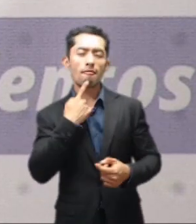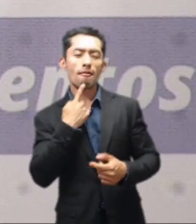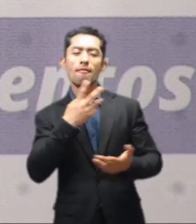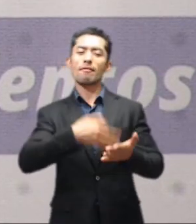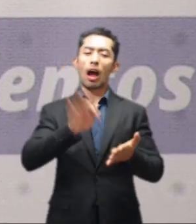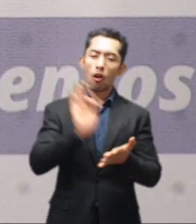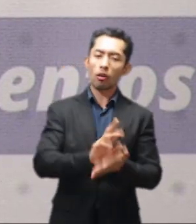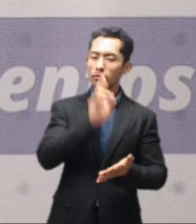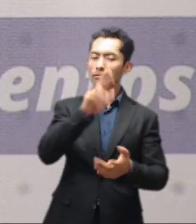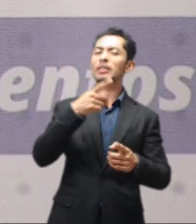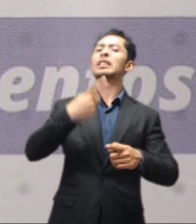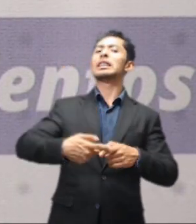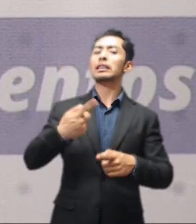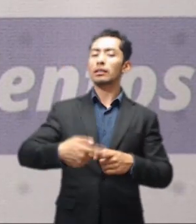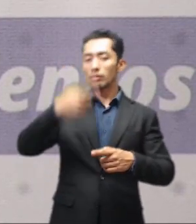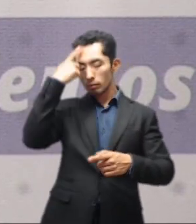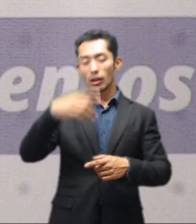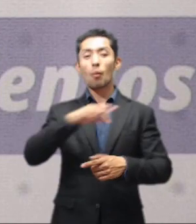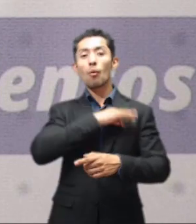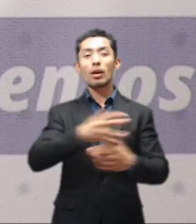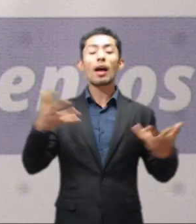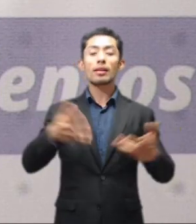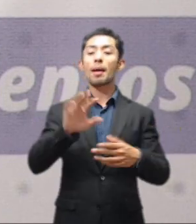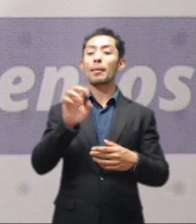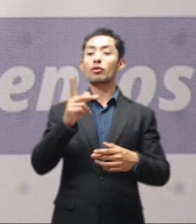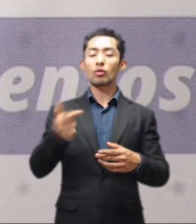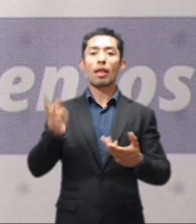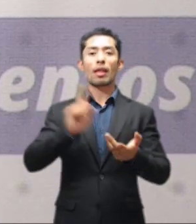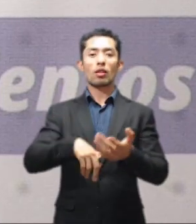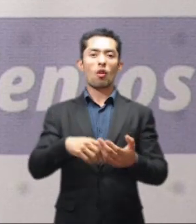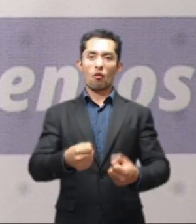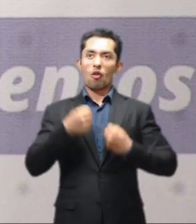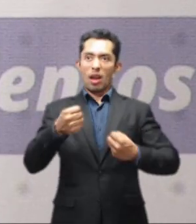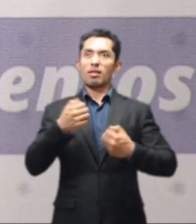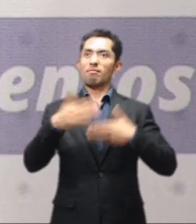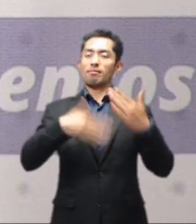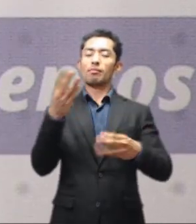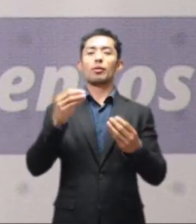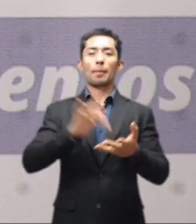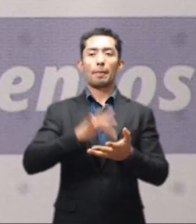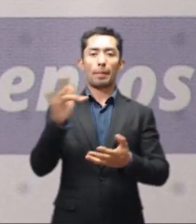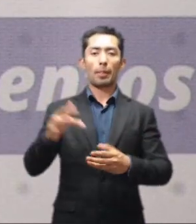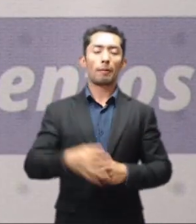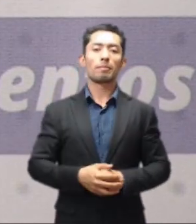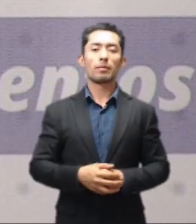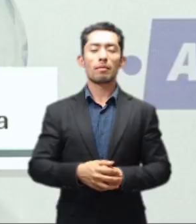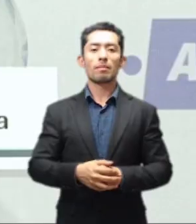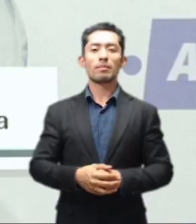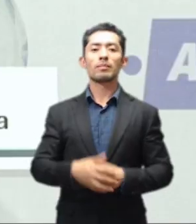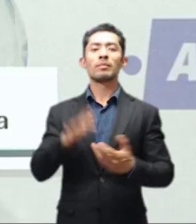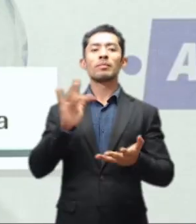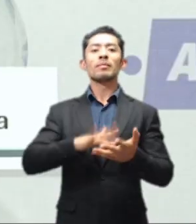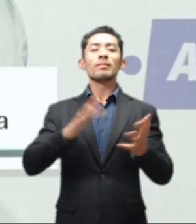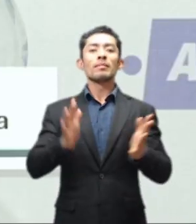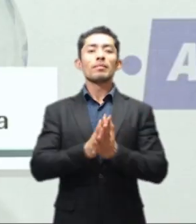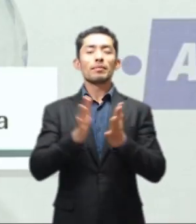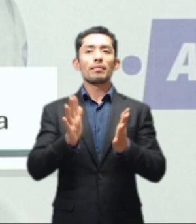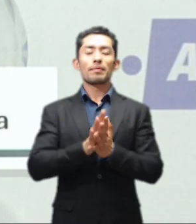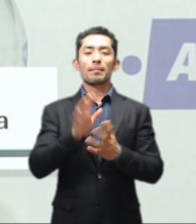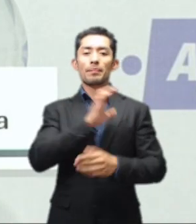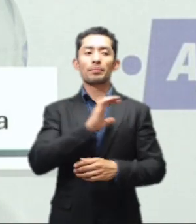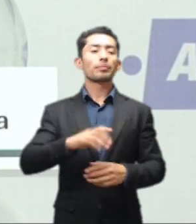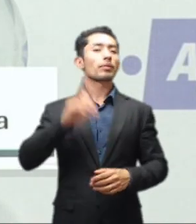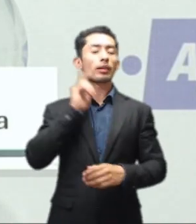respeto por ustedes para poder hacer que paso yucan lata muy fuerte Muchas gracias gracias por su participación